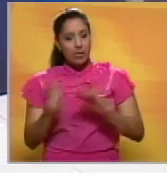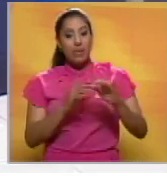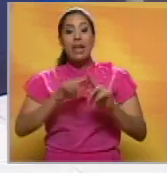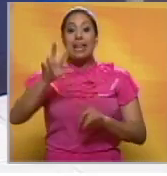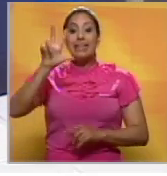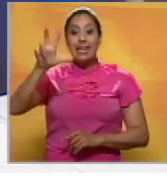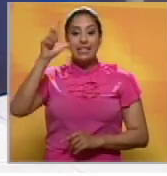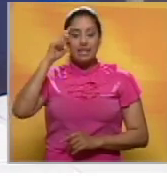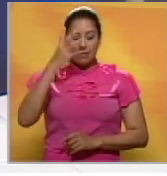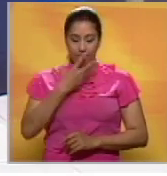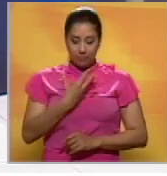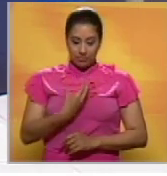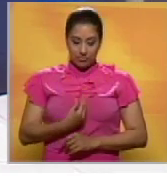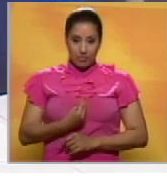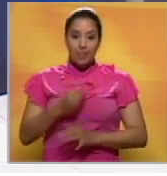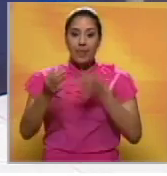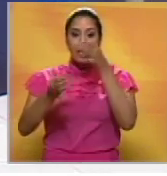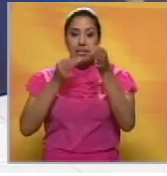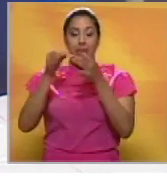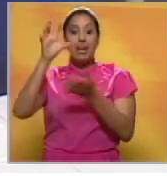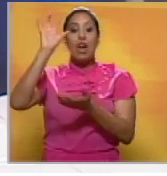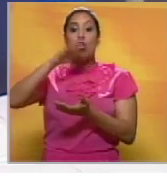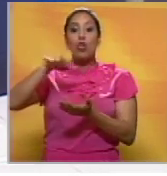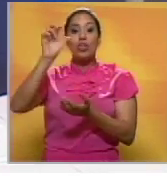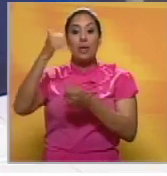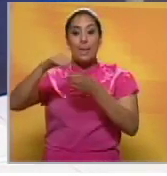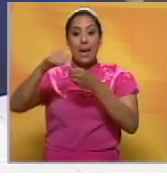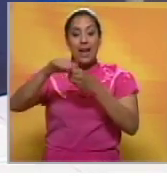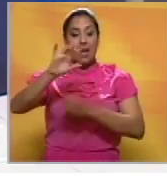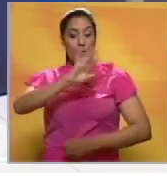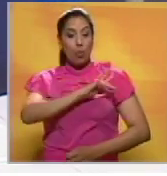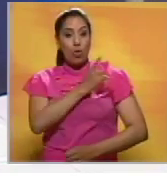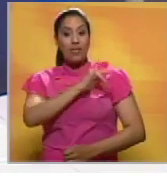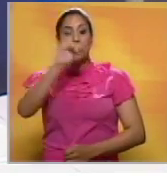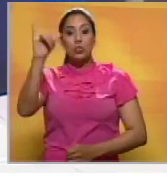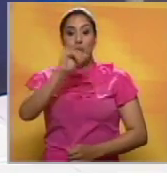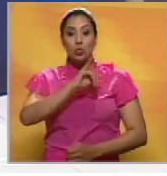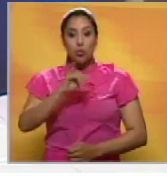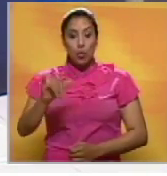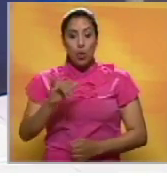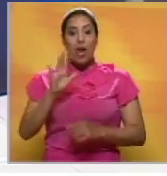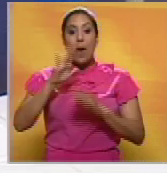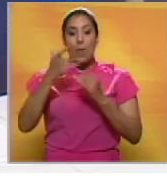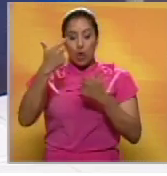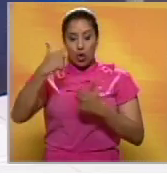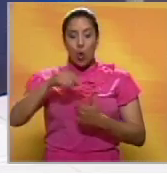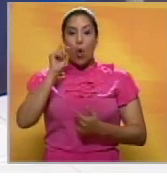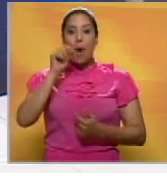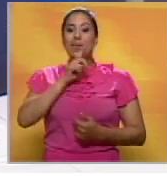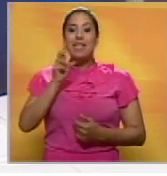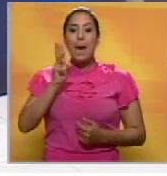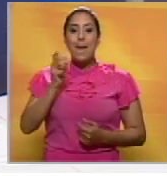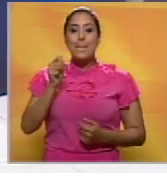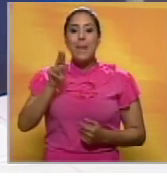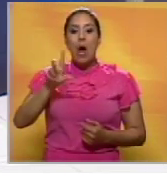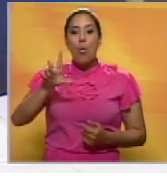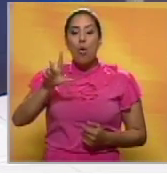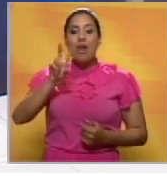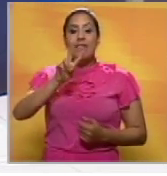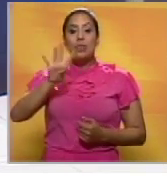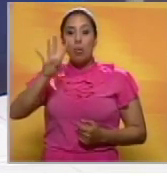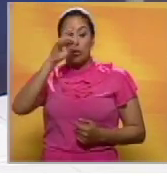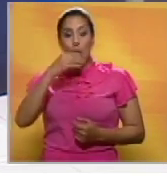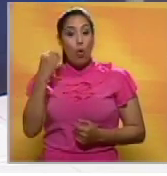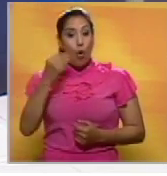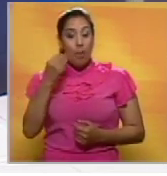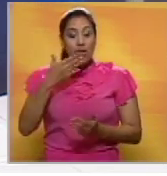3 días de duelo fueron decretados en Maracaibo y la Universidad del Zulia, casa de estudio a la que pertenecía Paul René Moreno, de 24 años